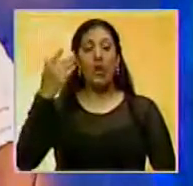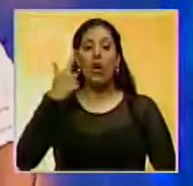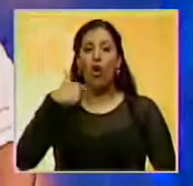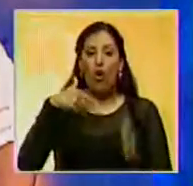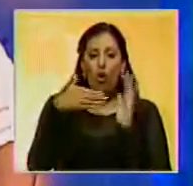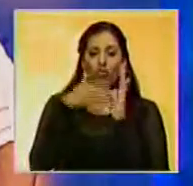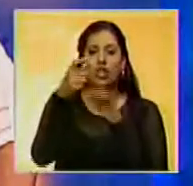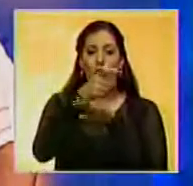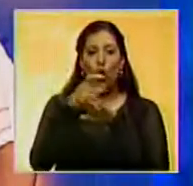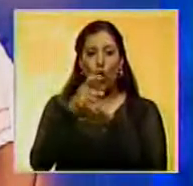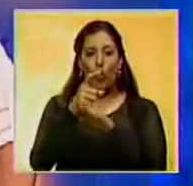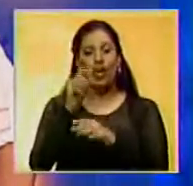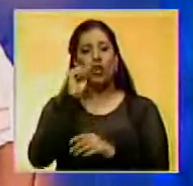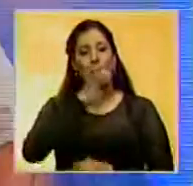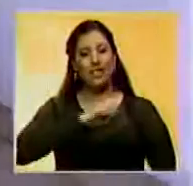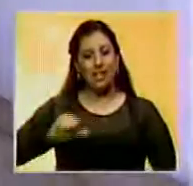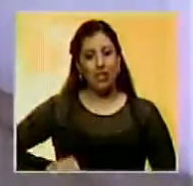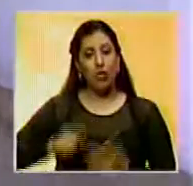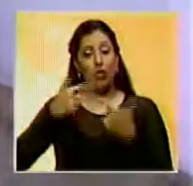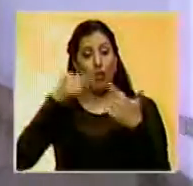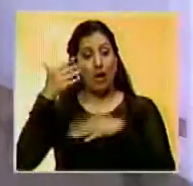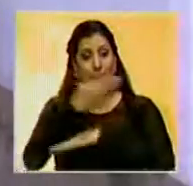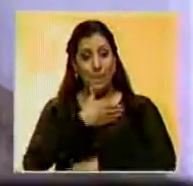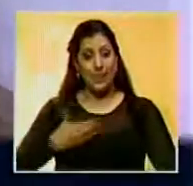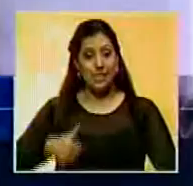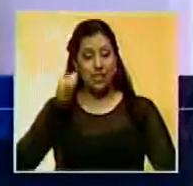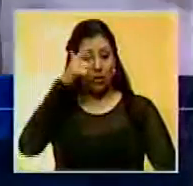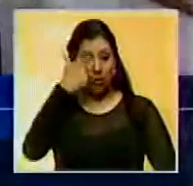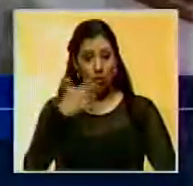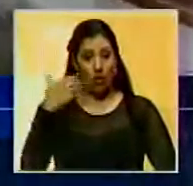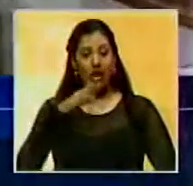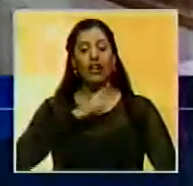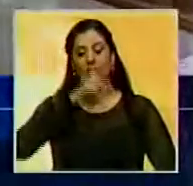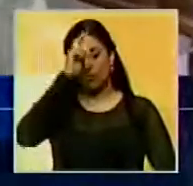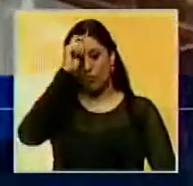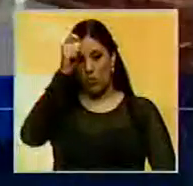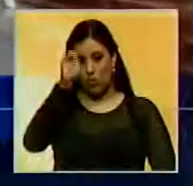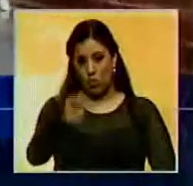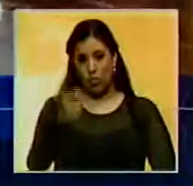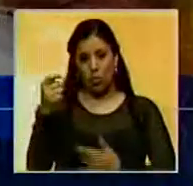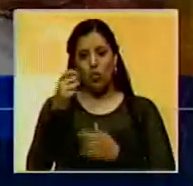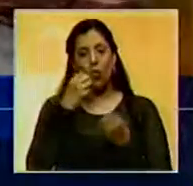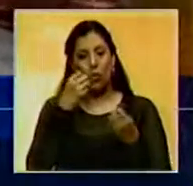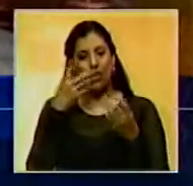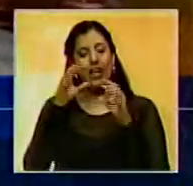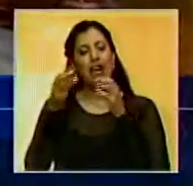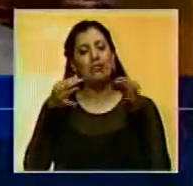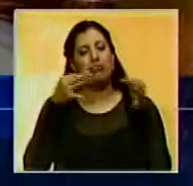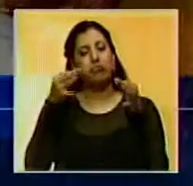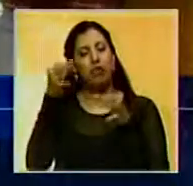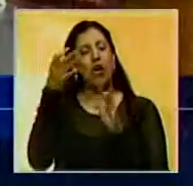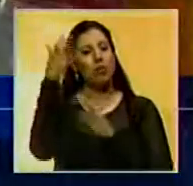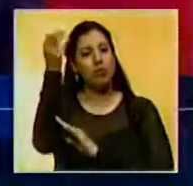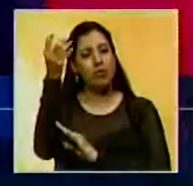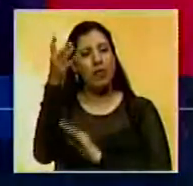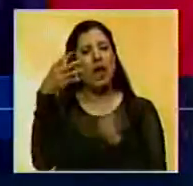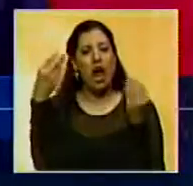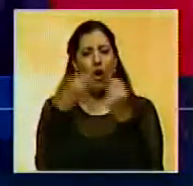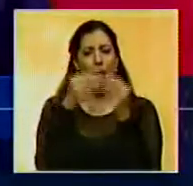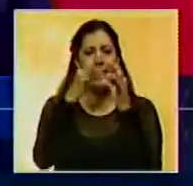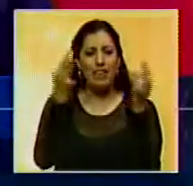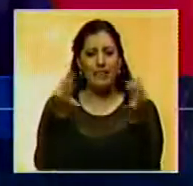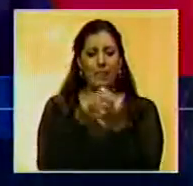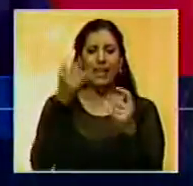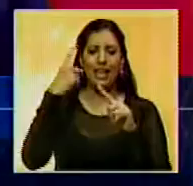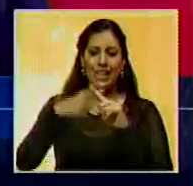contra el gobierno de Salvador Allende. La presidenta Michelle Bachelet rindió un homenaje y ofreció un discurso acompañada por los familiares